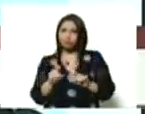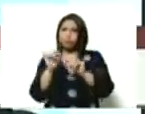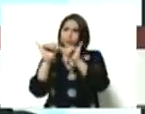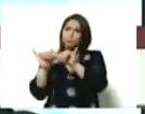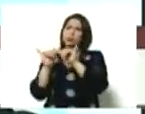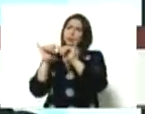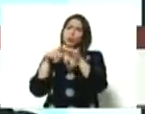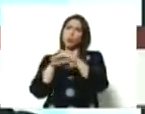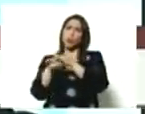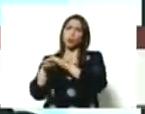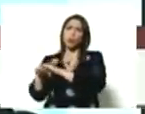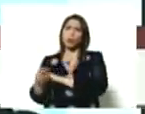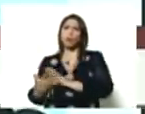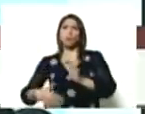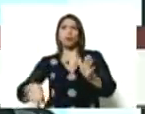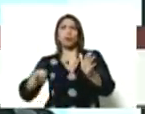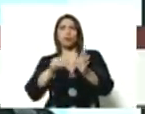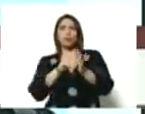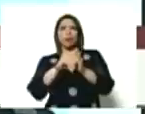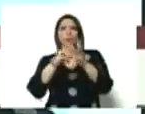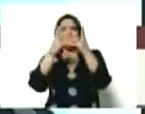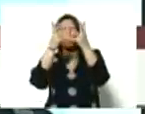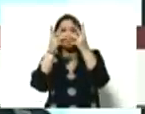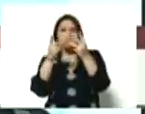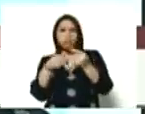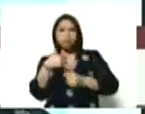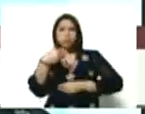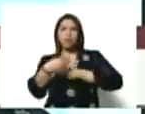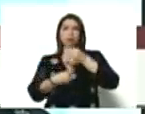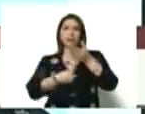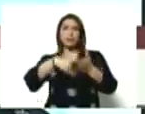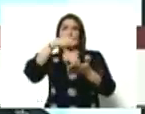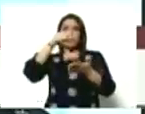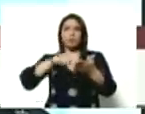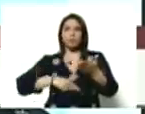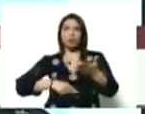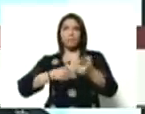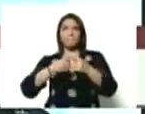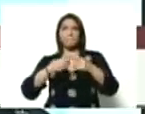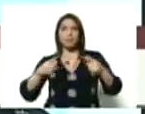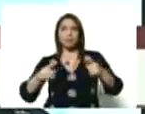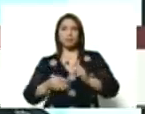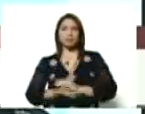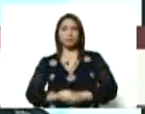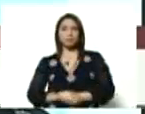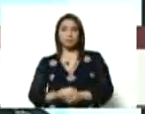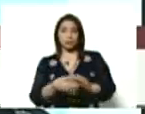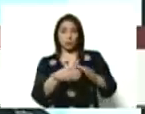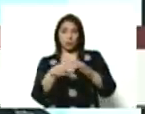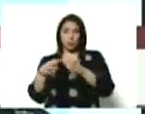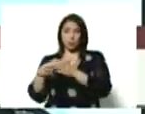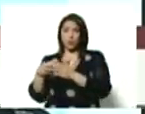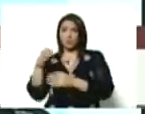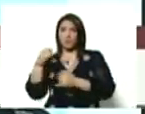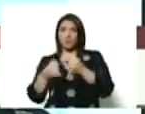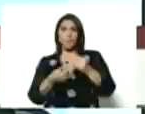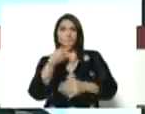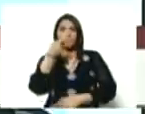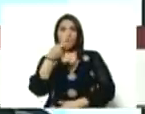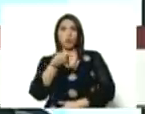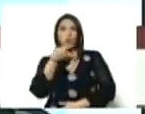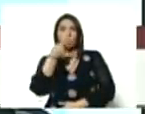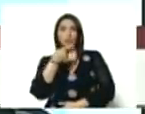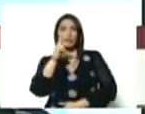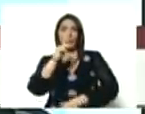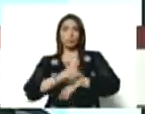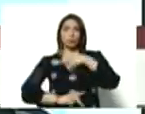compilado y se vuelve a cifrar y se vuelve a generar firmas digitales para que las organizaciones con fines políticos en el proceso de